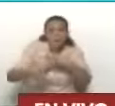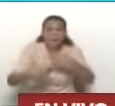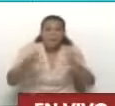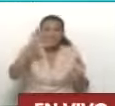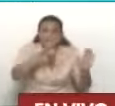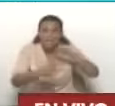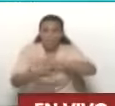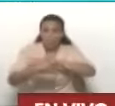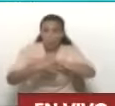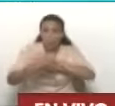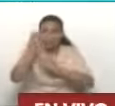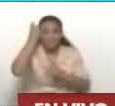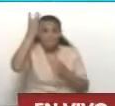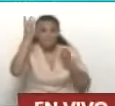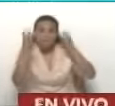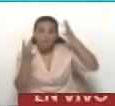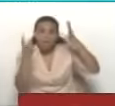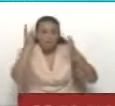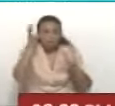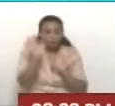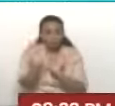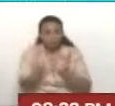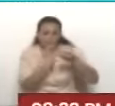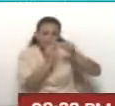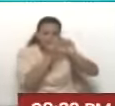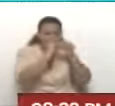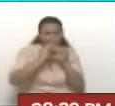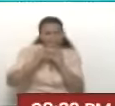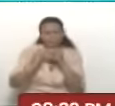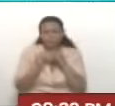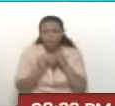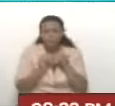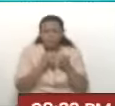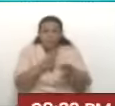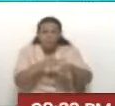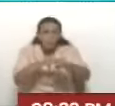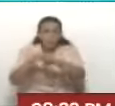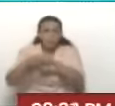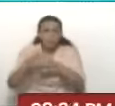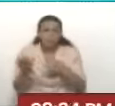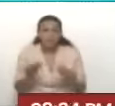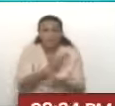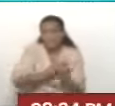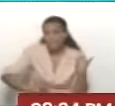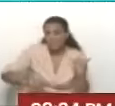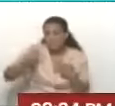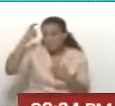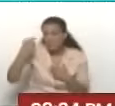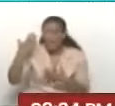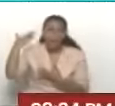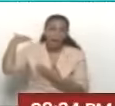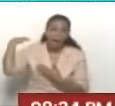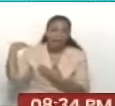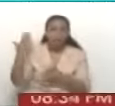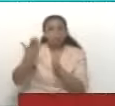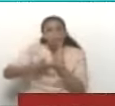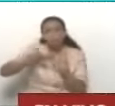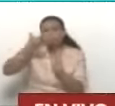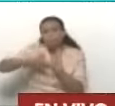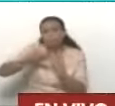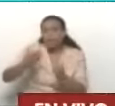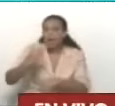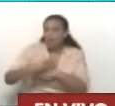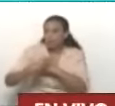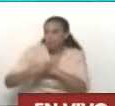y la tecnología y esos llamados que hacía el presidente Chávez y que constantemente nos hace